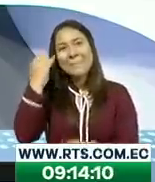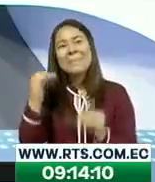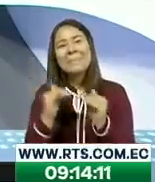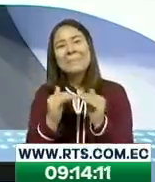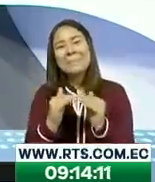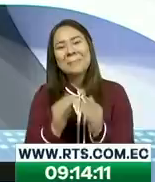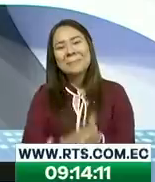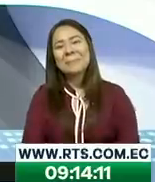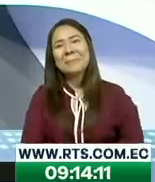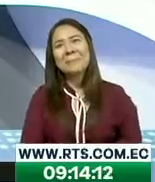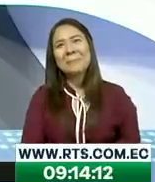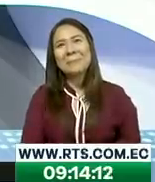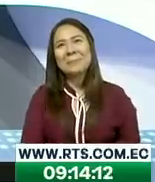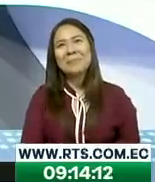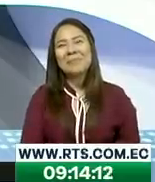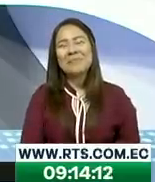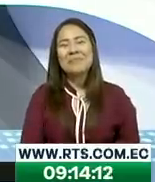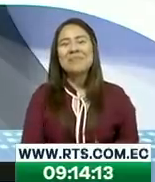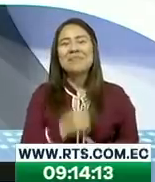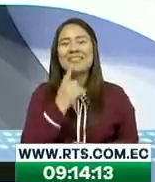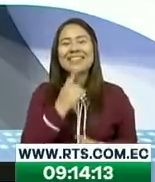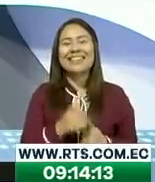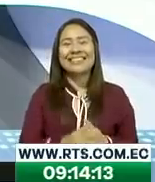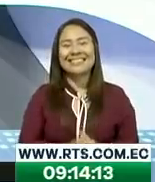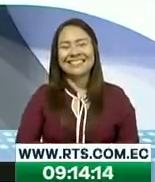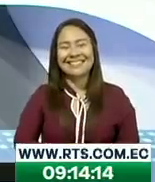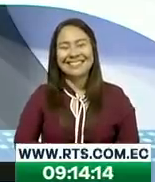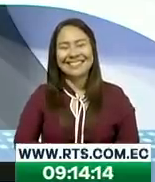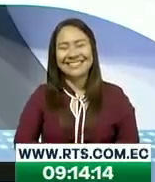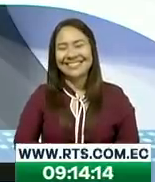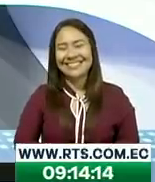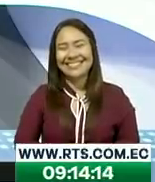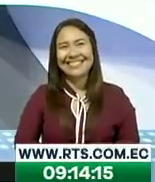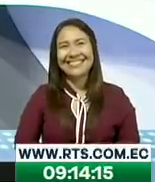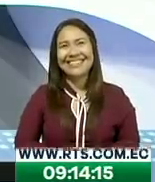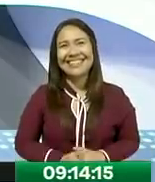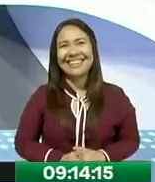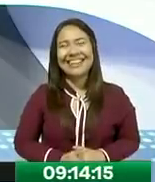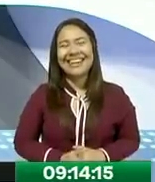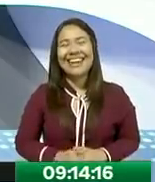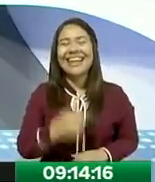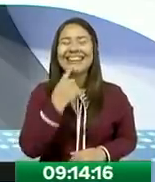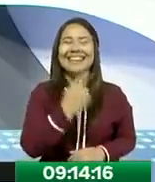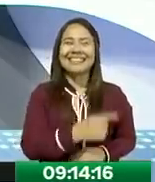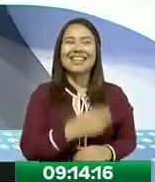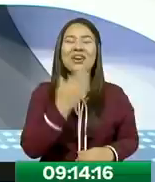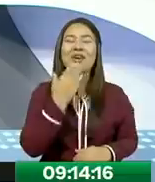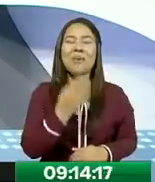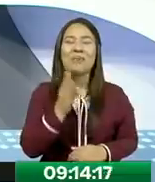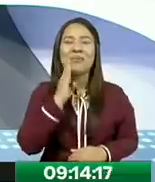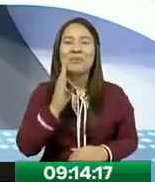como a usted le guste y yo sé que a toda la gente en casa. Enséñame cómo digo tuca. Así. Así, tuca.